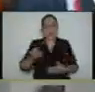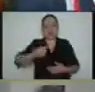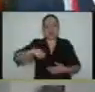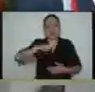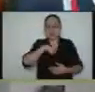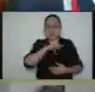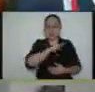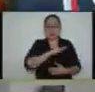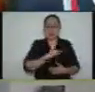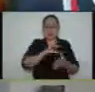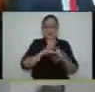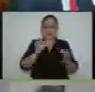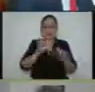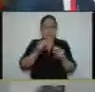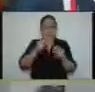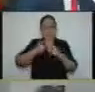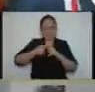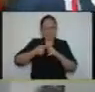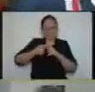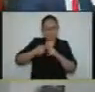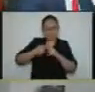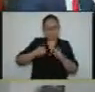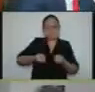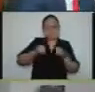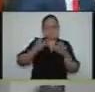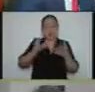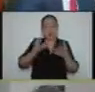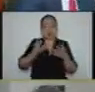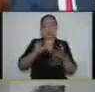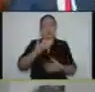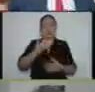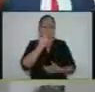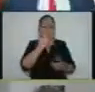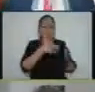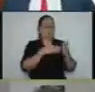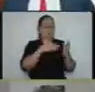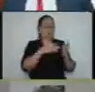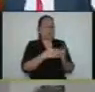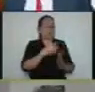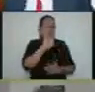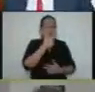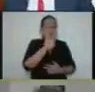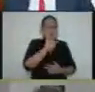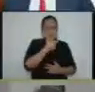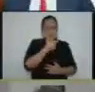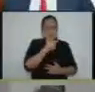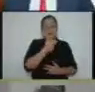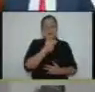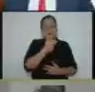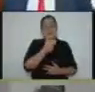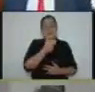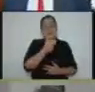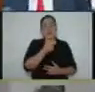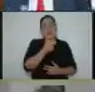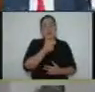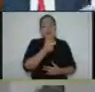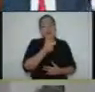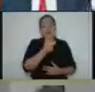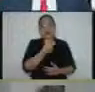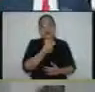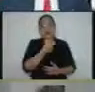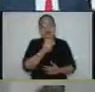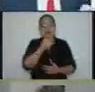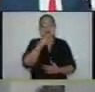cálculos matemáticos, significa que 50 millones alrededor de lo que